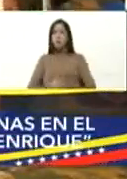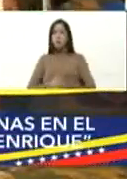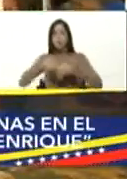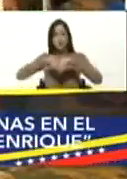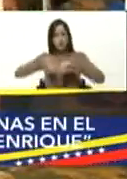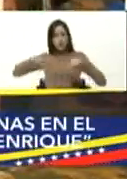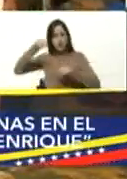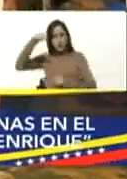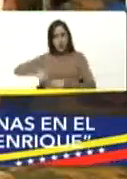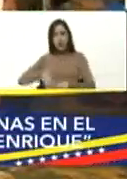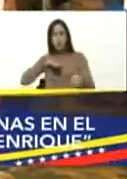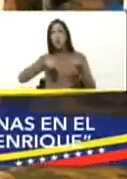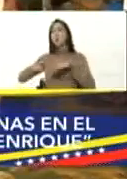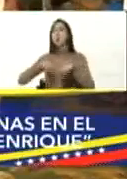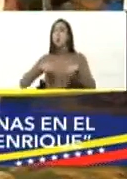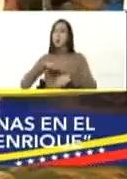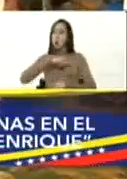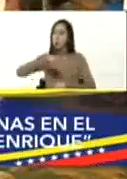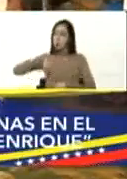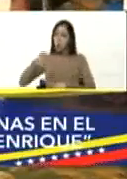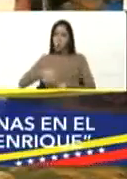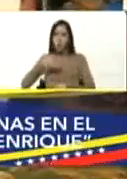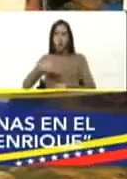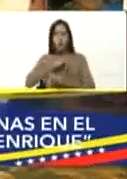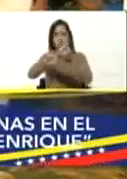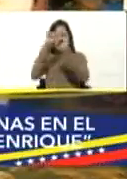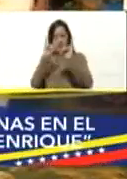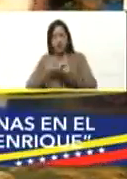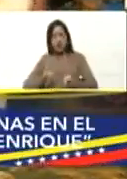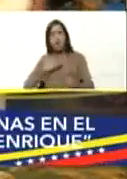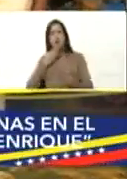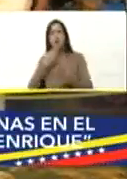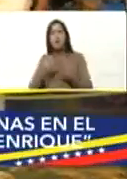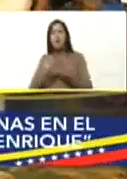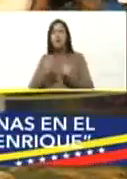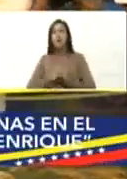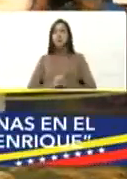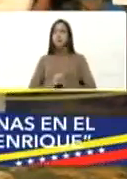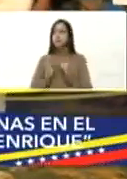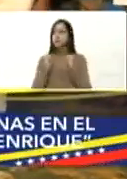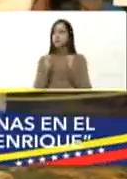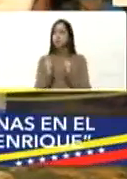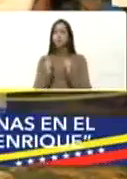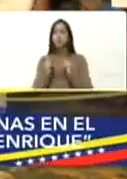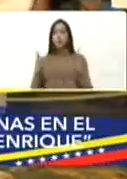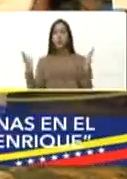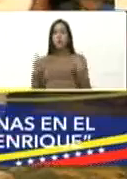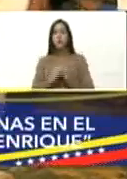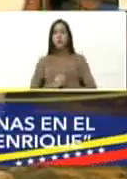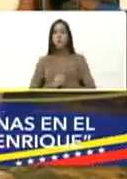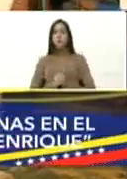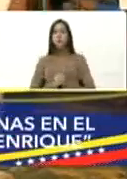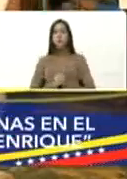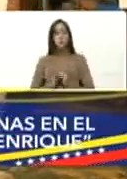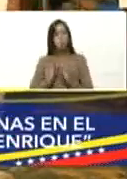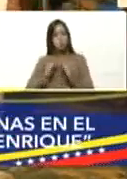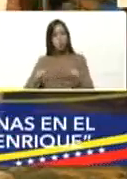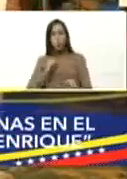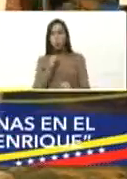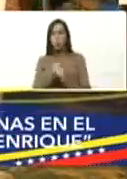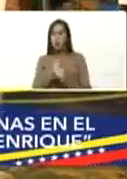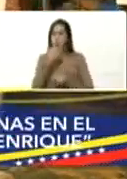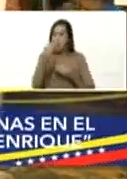en el estado Cojedes. Nos sentimos felices, agradecidos enormemente por todo el trabajo